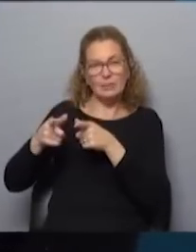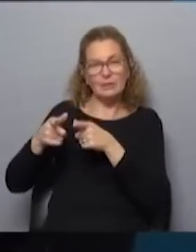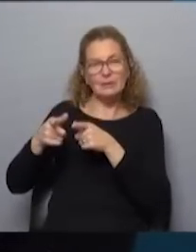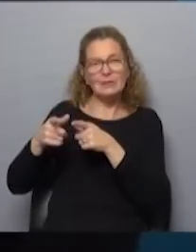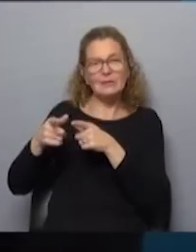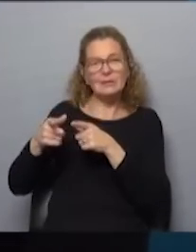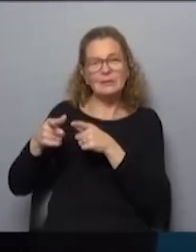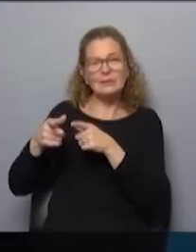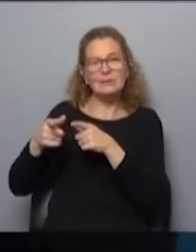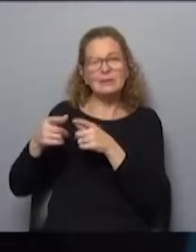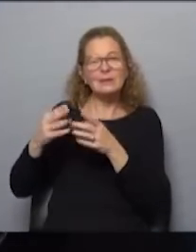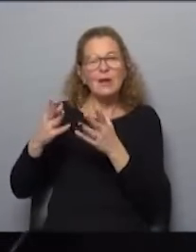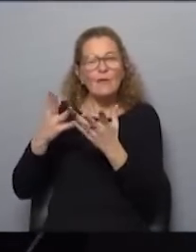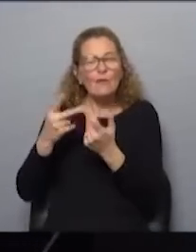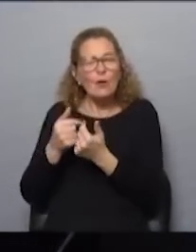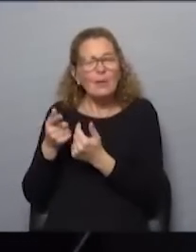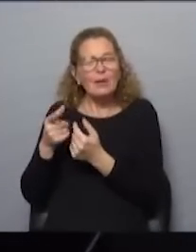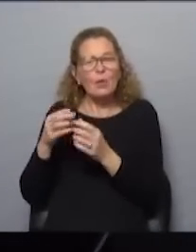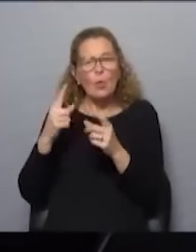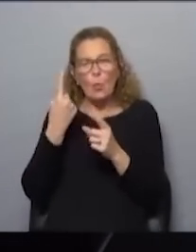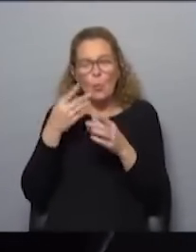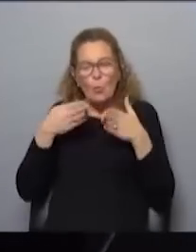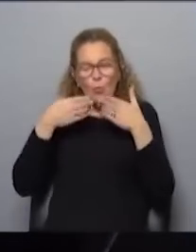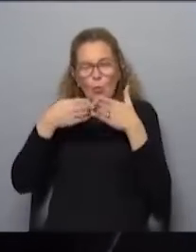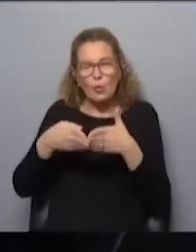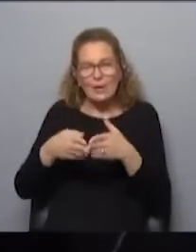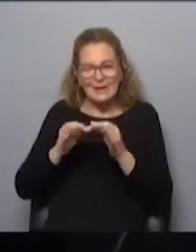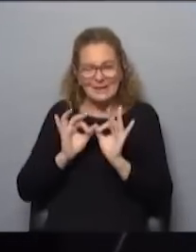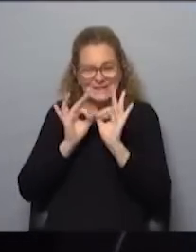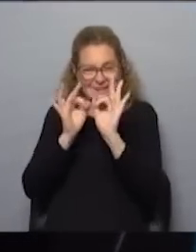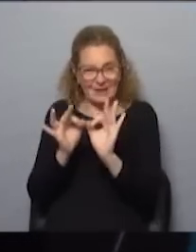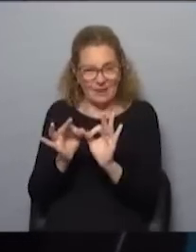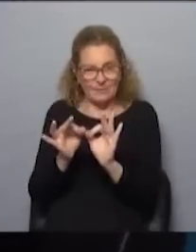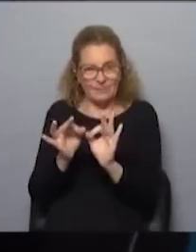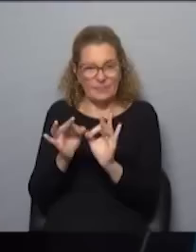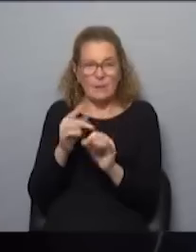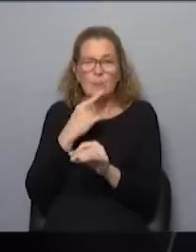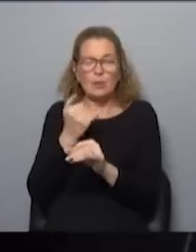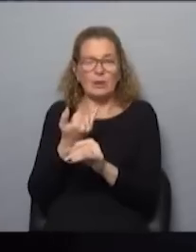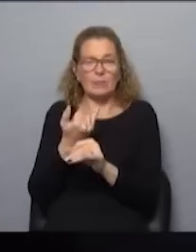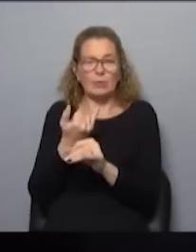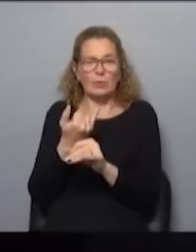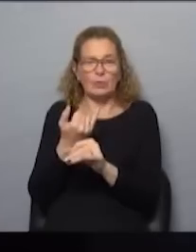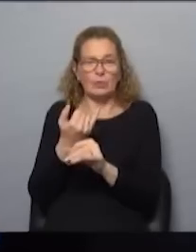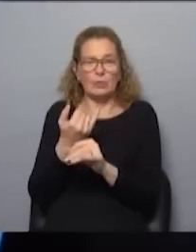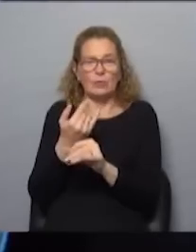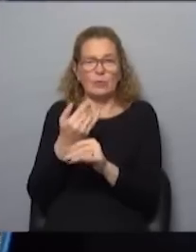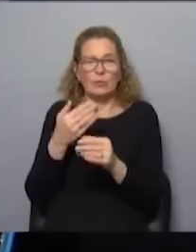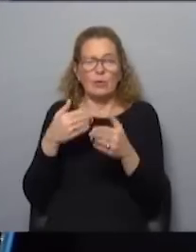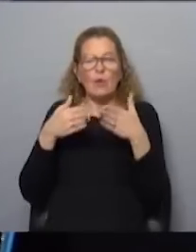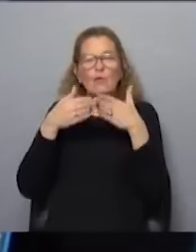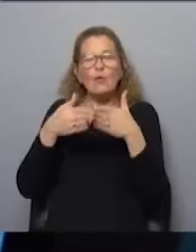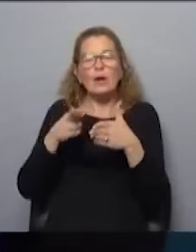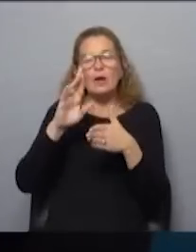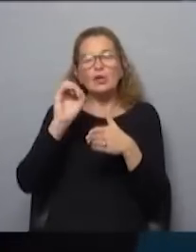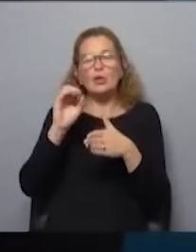tal fuego de tal forma que un buque que llega por ejemplo un buque ro-ro el buque ro-ro